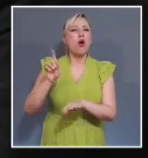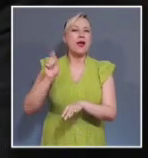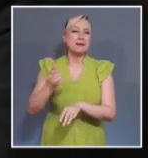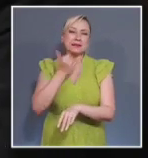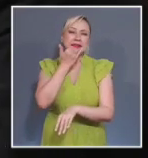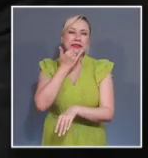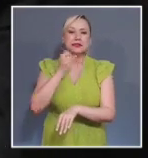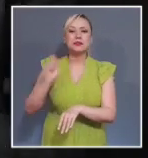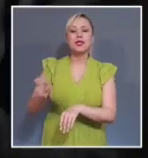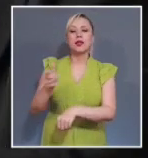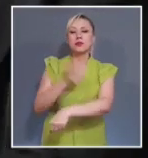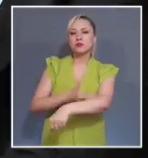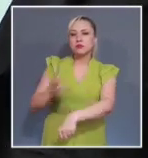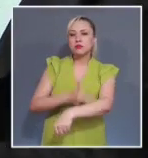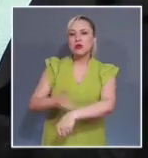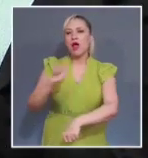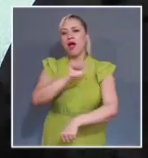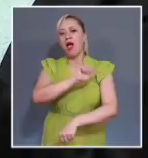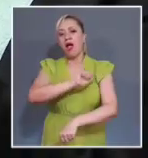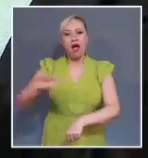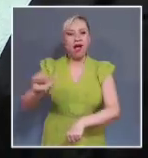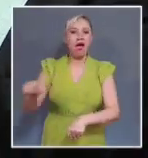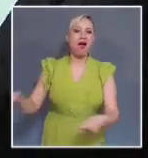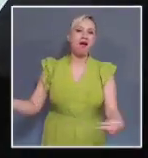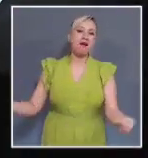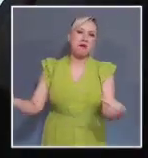14.601 conflictos individuales de seguridad social y